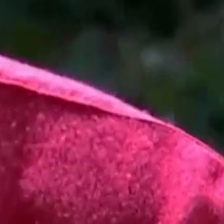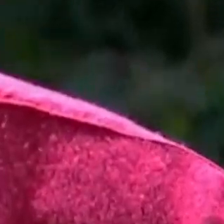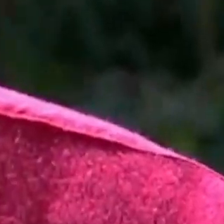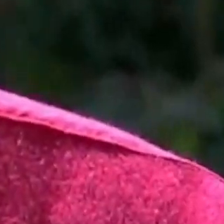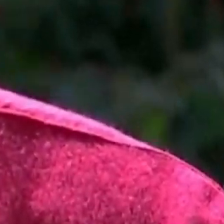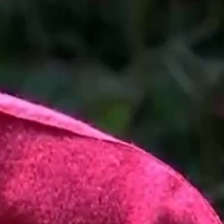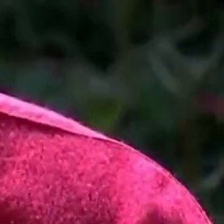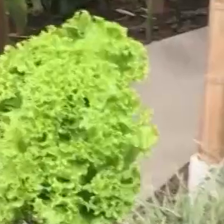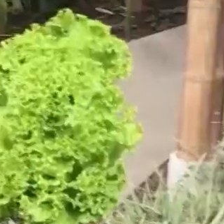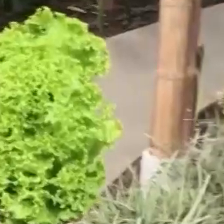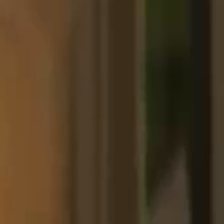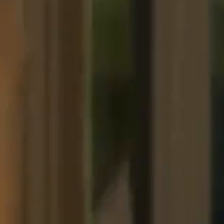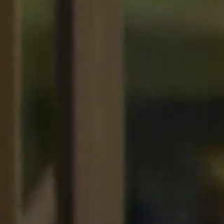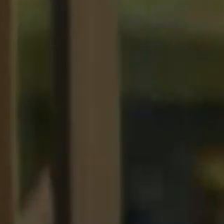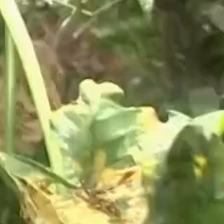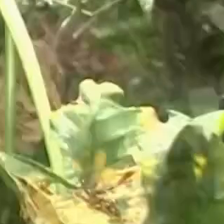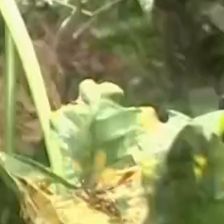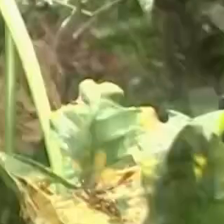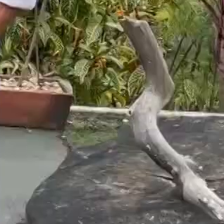conexión